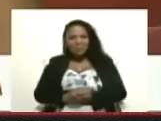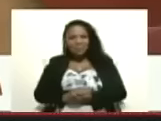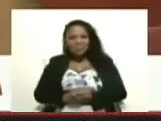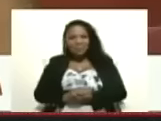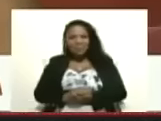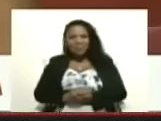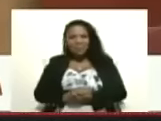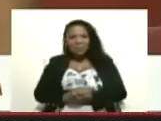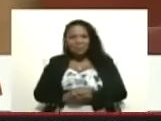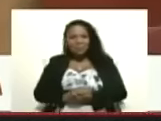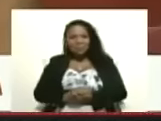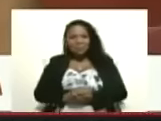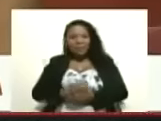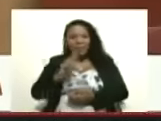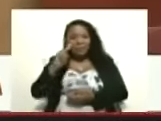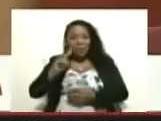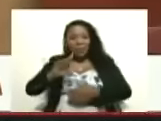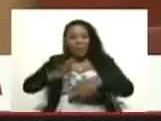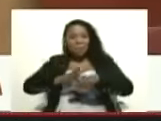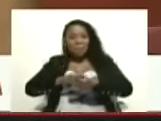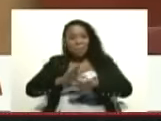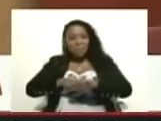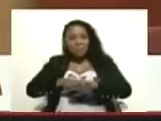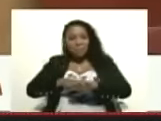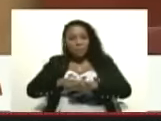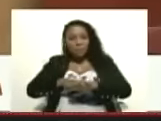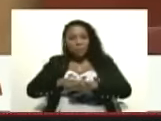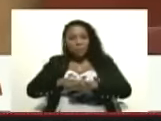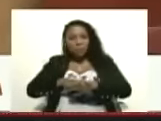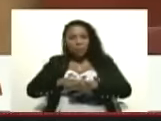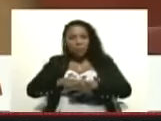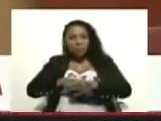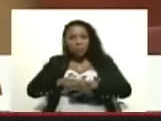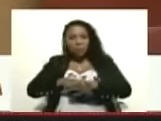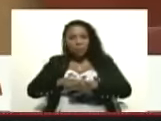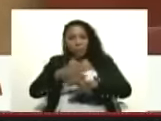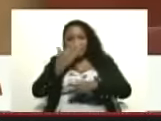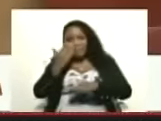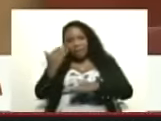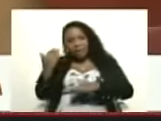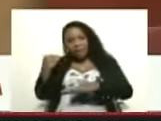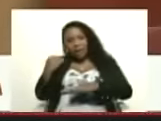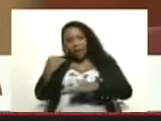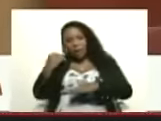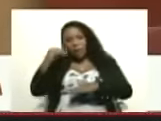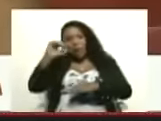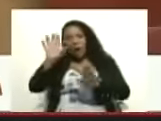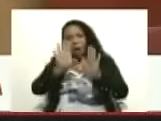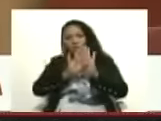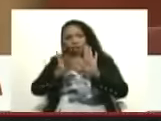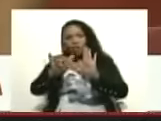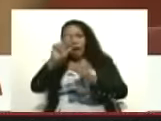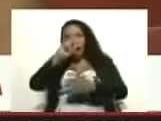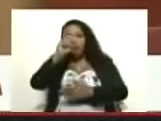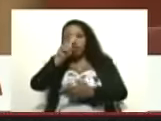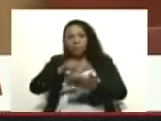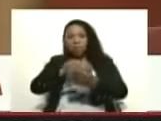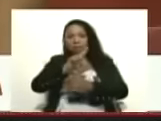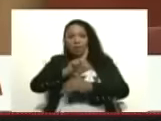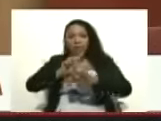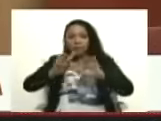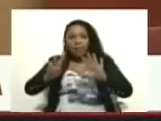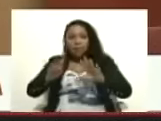evento electoral con lo que fue el digamos las elecciones por la Constituyente en en el año 2017